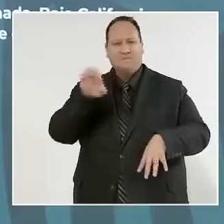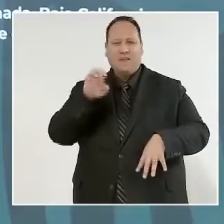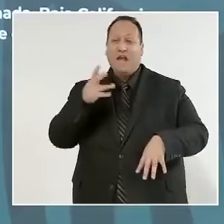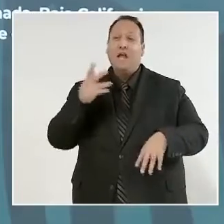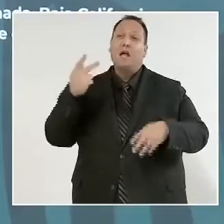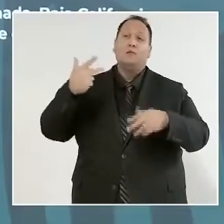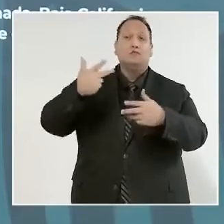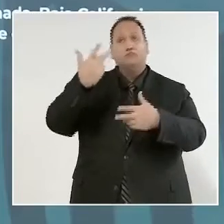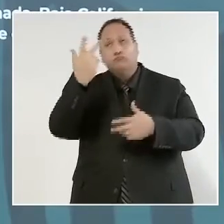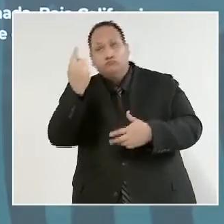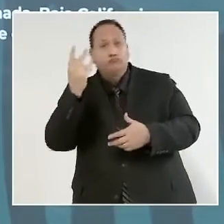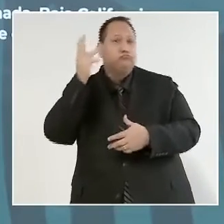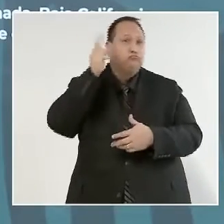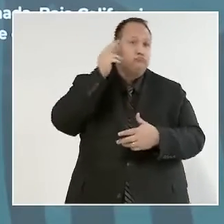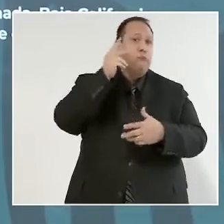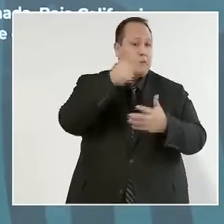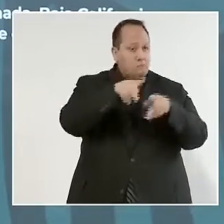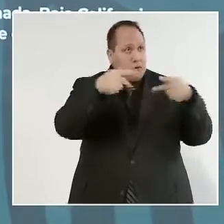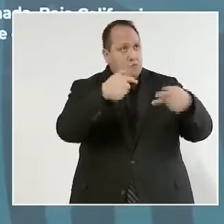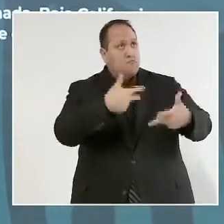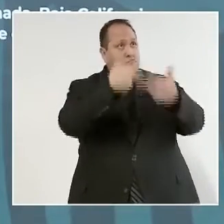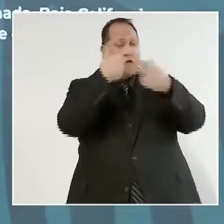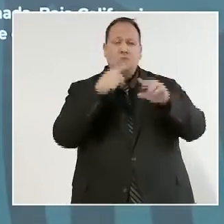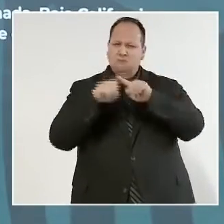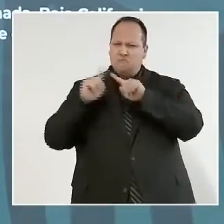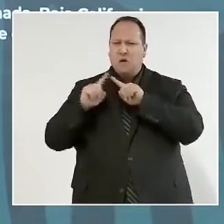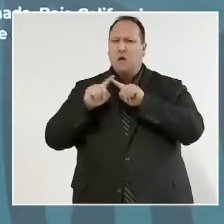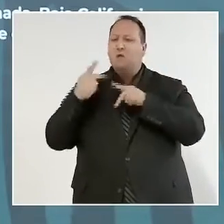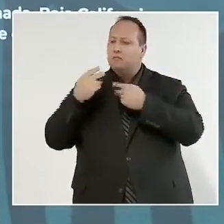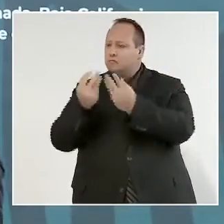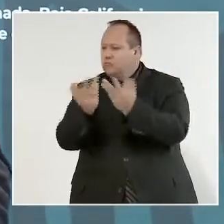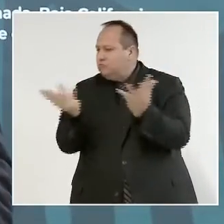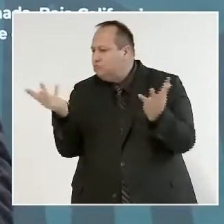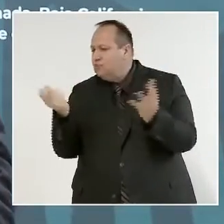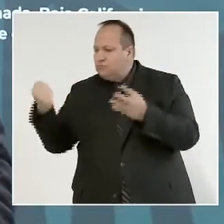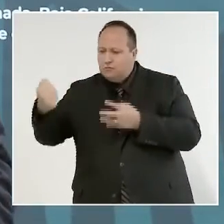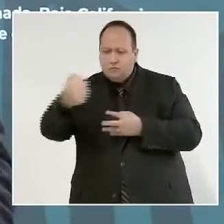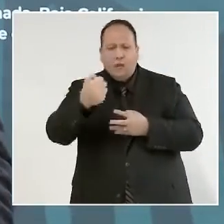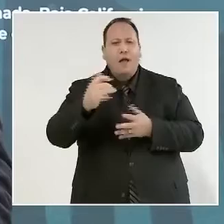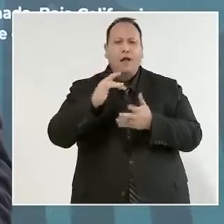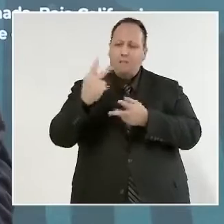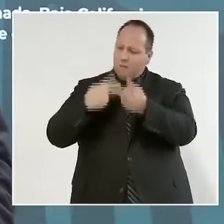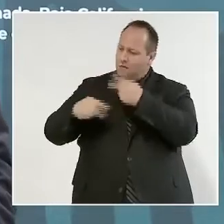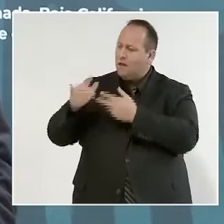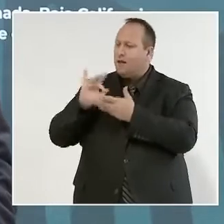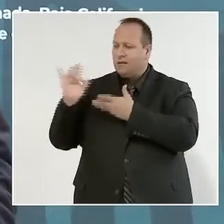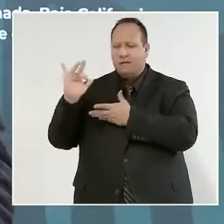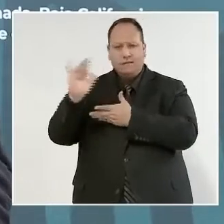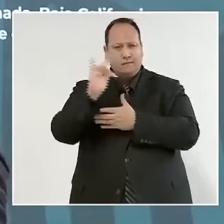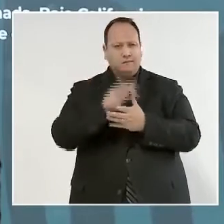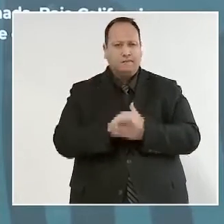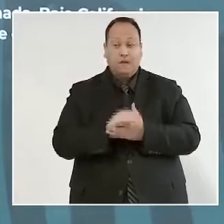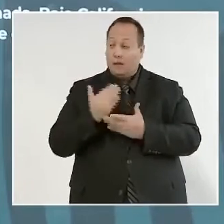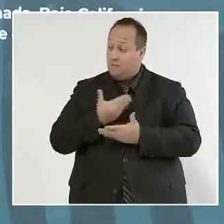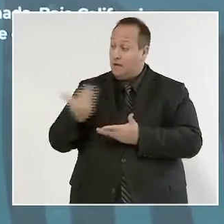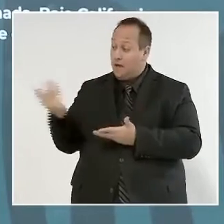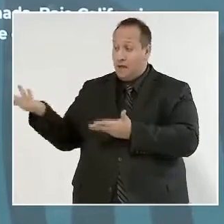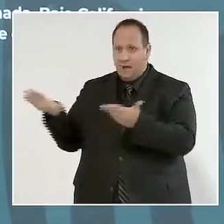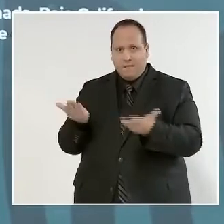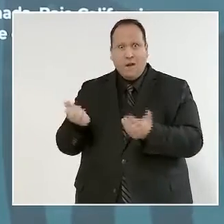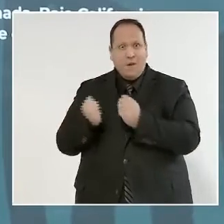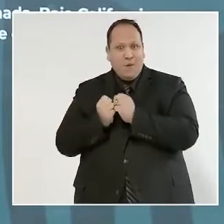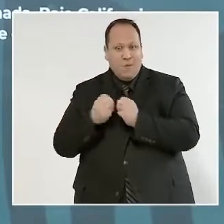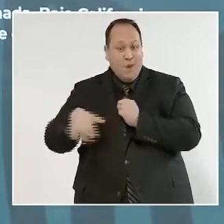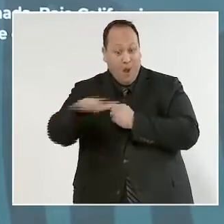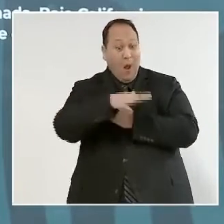a los medios y el distinguido presidio. Muchas gracias por estar aquí. Me da gusto que nuestro presidente esté aquí con nosotros